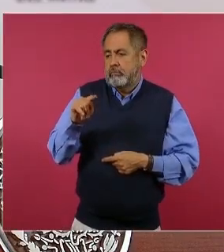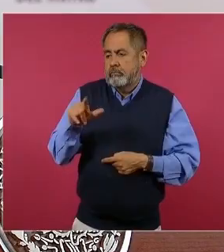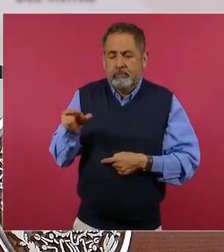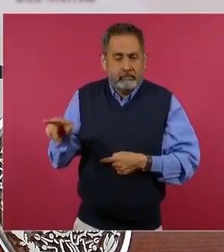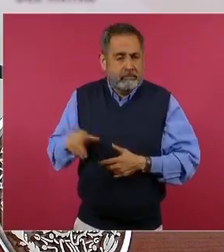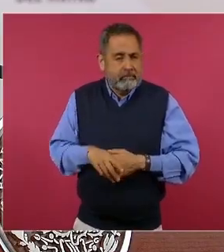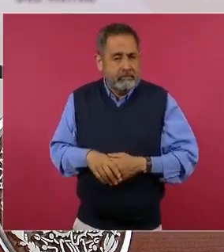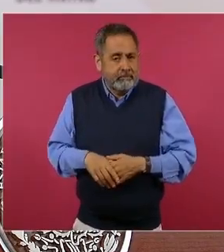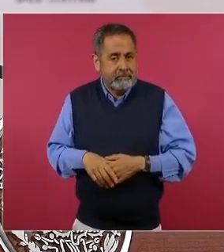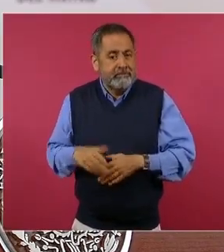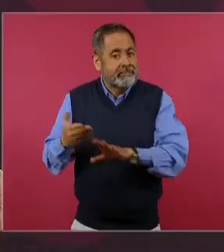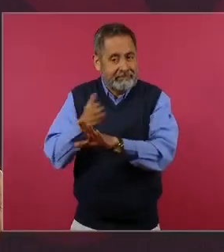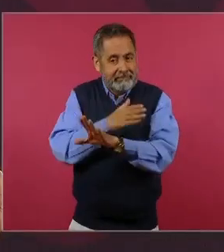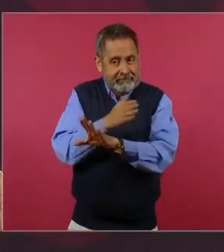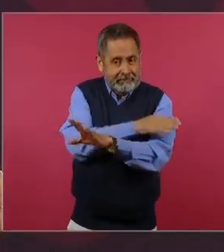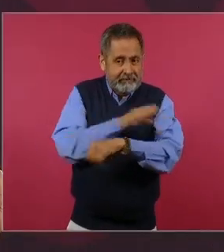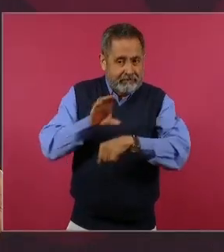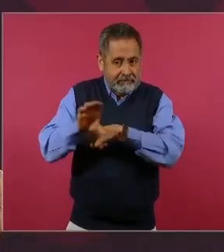Siempre